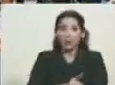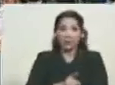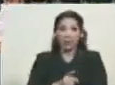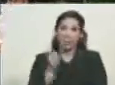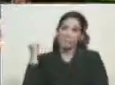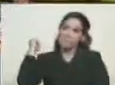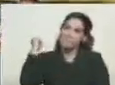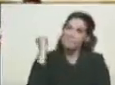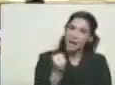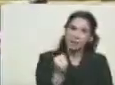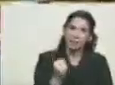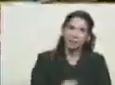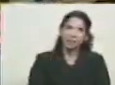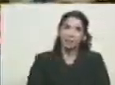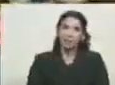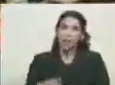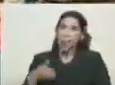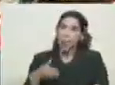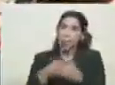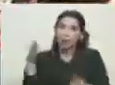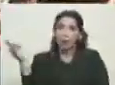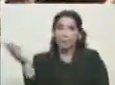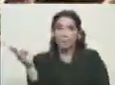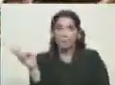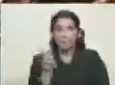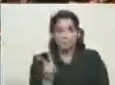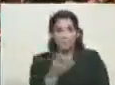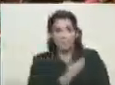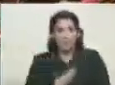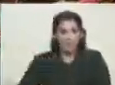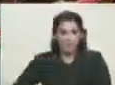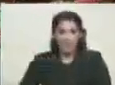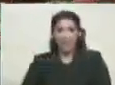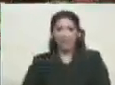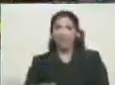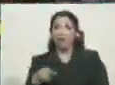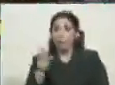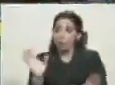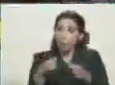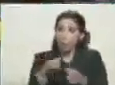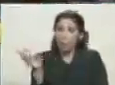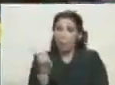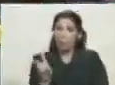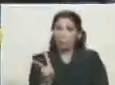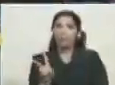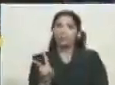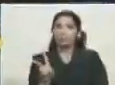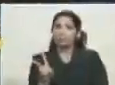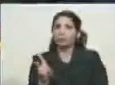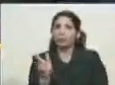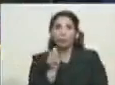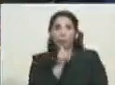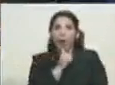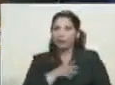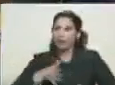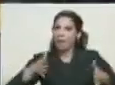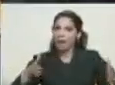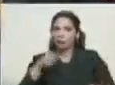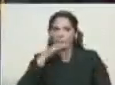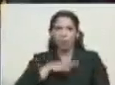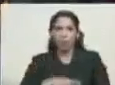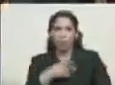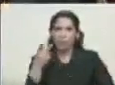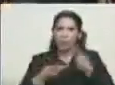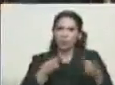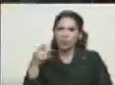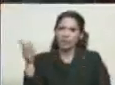magnicidio no solo contra el presidente, sino contra un grupo de venezolanos, no tiene tamaño en la historia política de Venezuela. Aquí es donde la